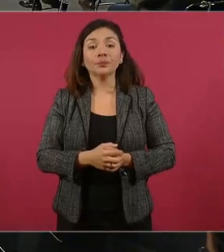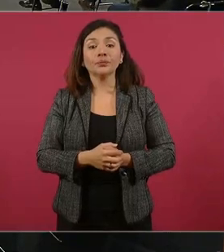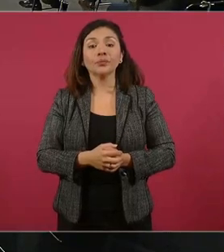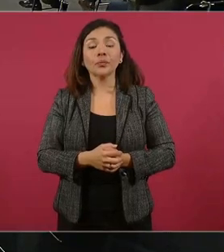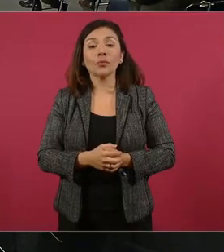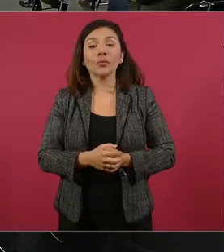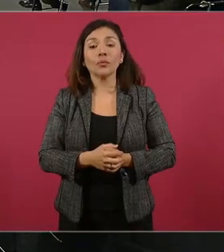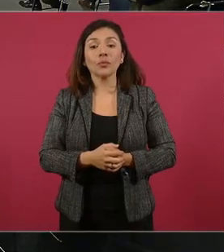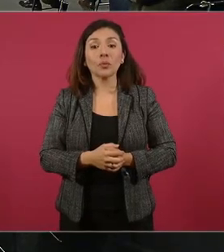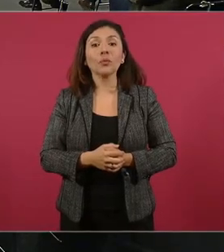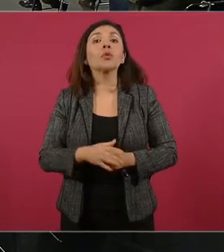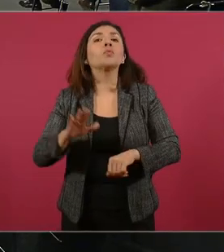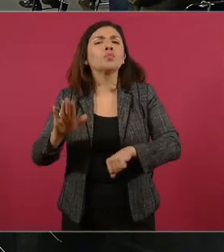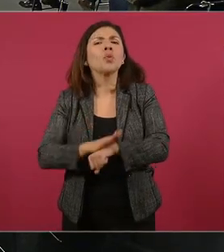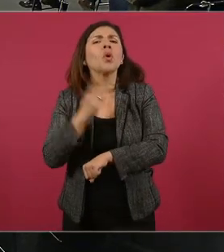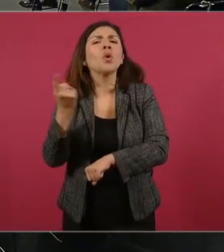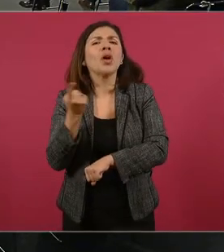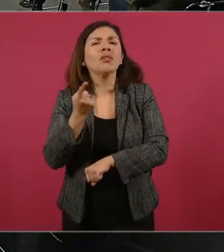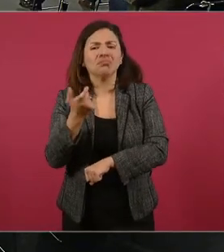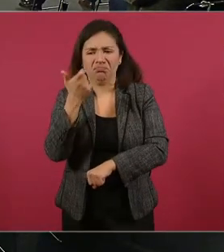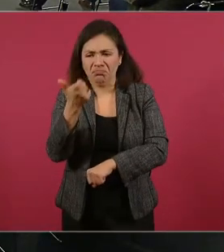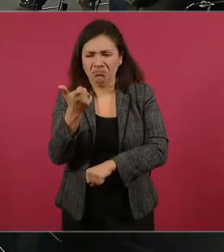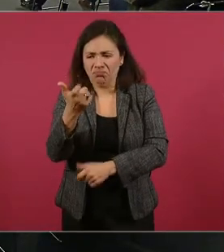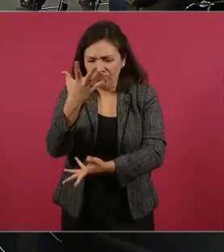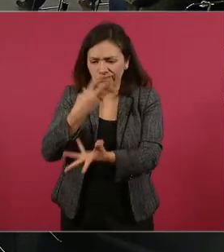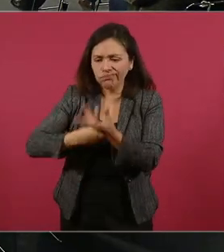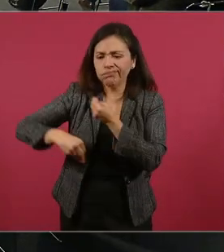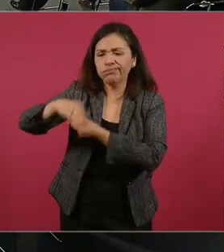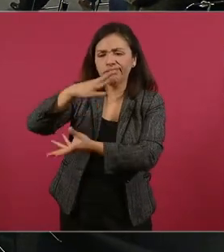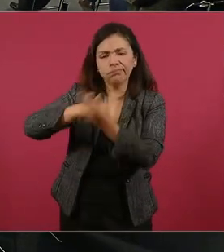porque nos alcanza el presupuesto,